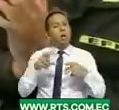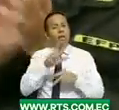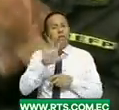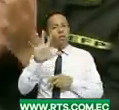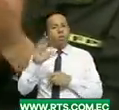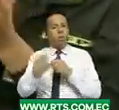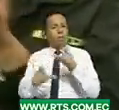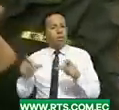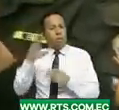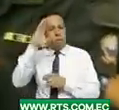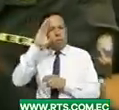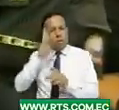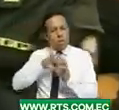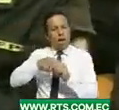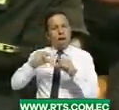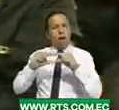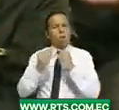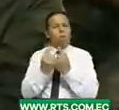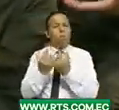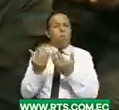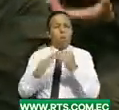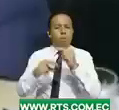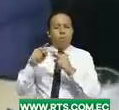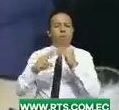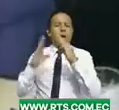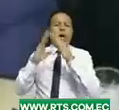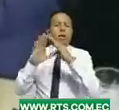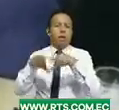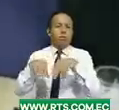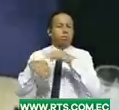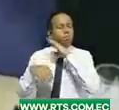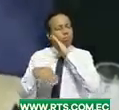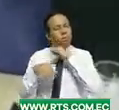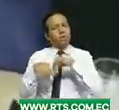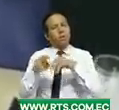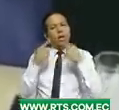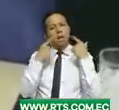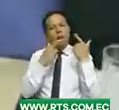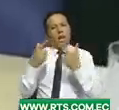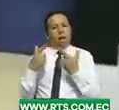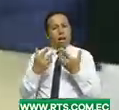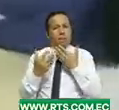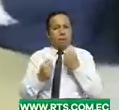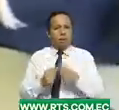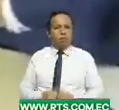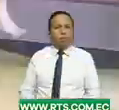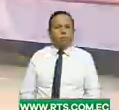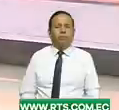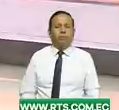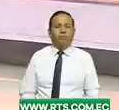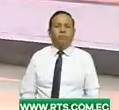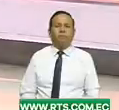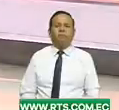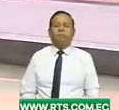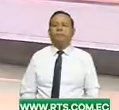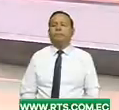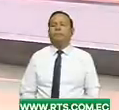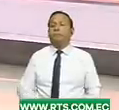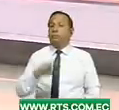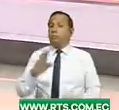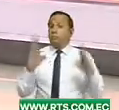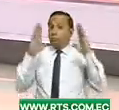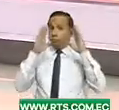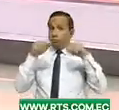de un cuartel intermedio. Informó Richard Ceballos. Atentos con la siguiente noticia.